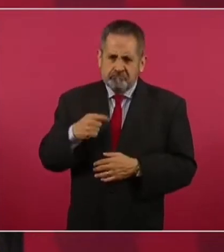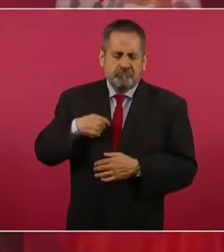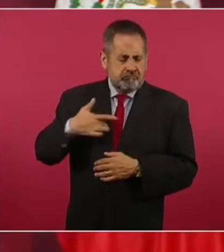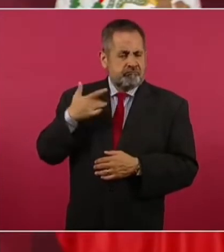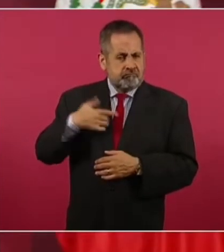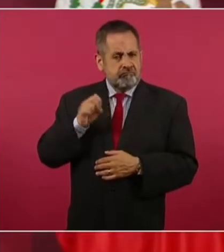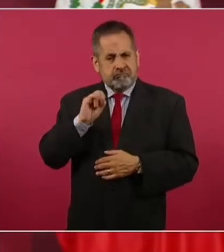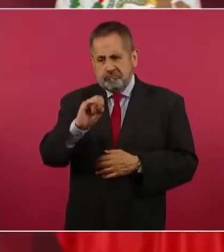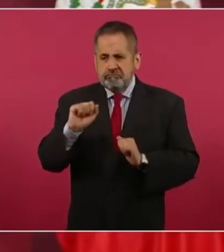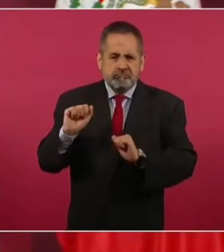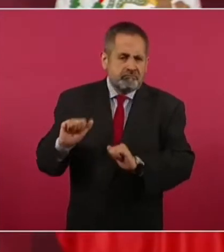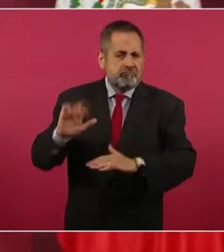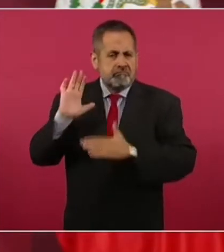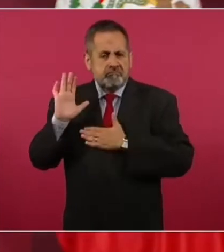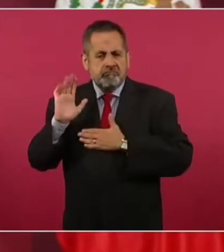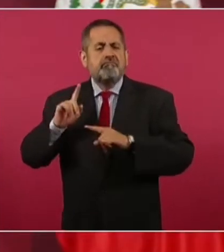garantizar